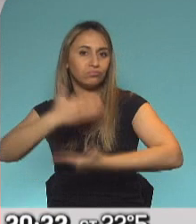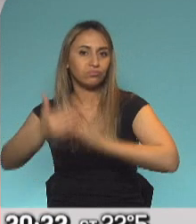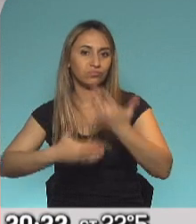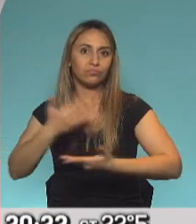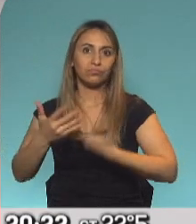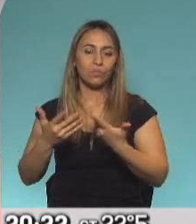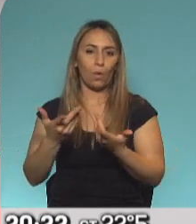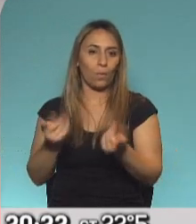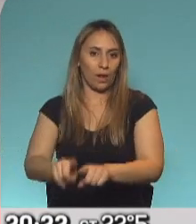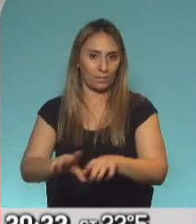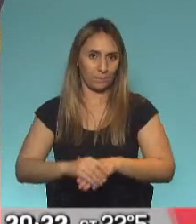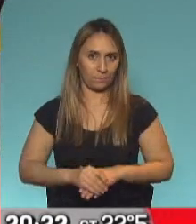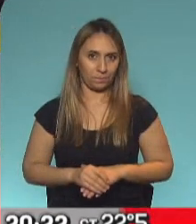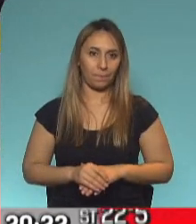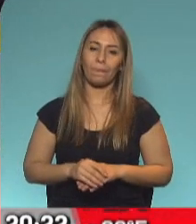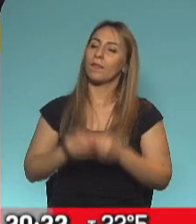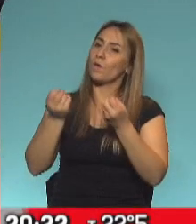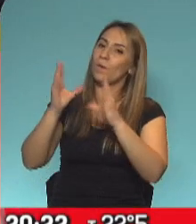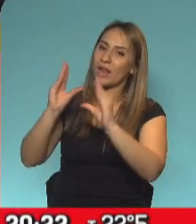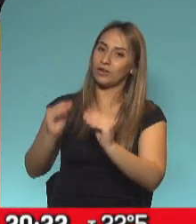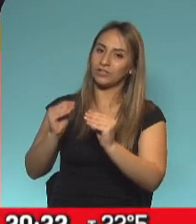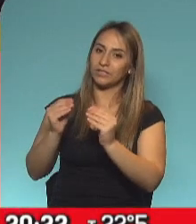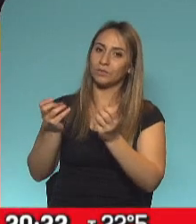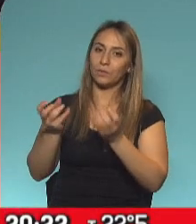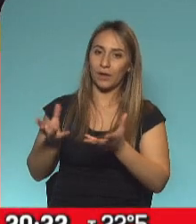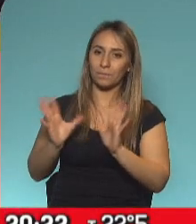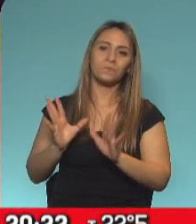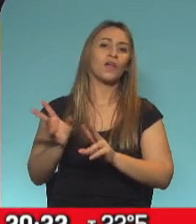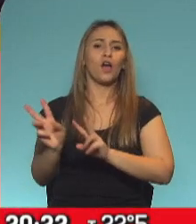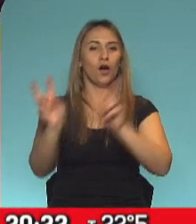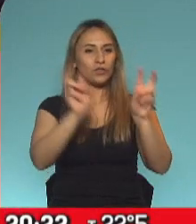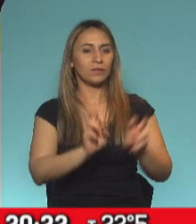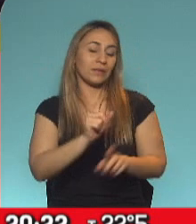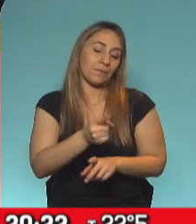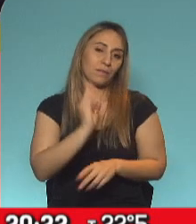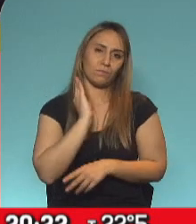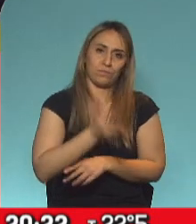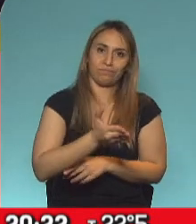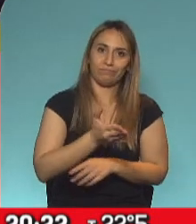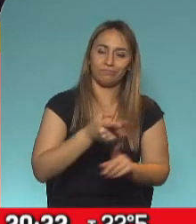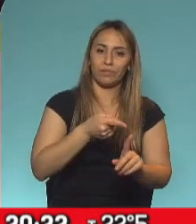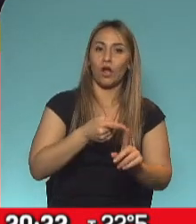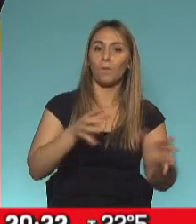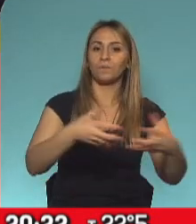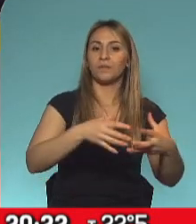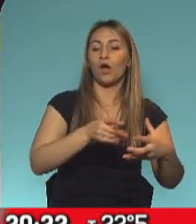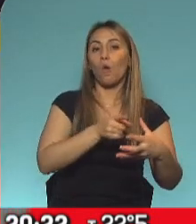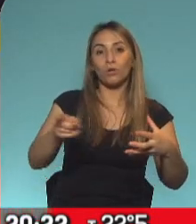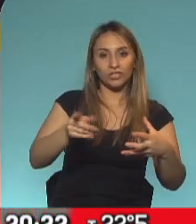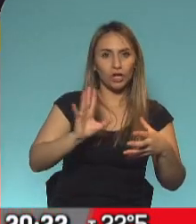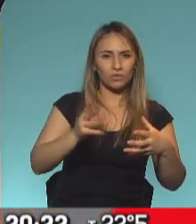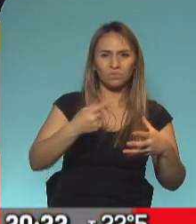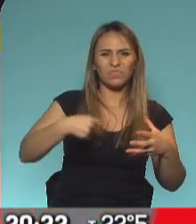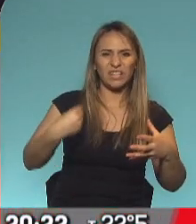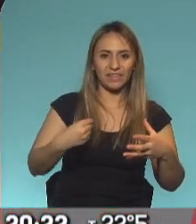con el coronavirus. Santiago, buenas noches. Bueno, lo llevo a otro tema que también golpea, pero en este caso a la oposición, que es el libro del